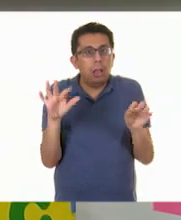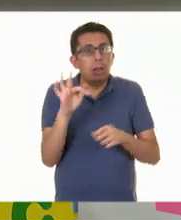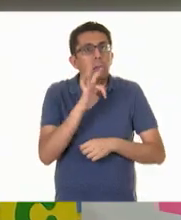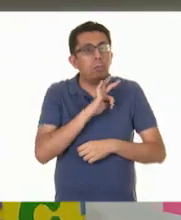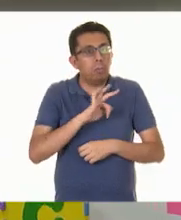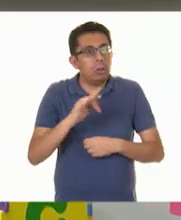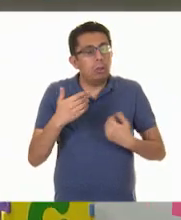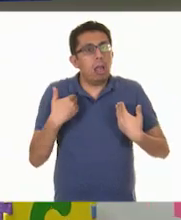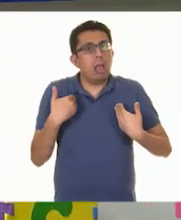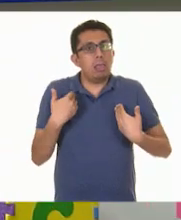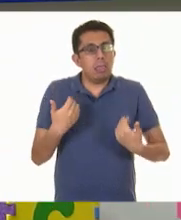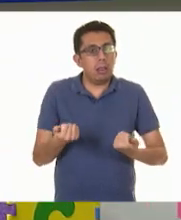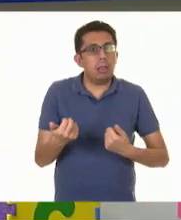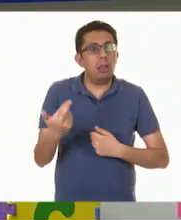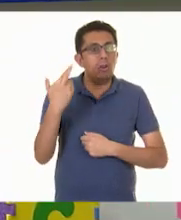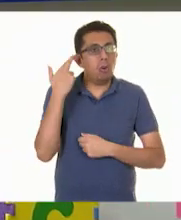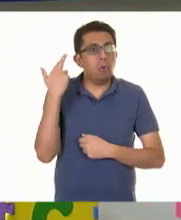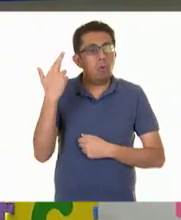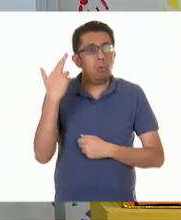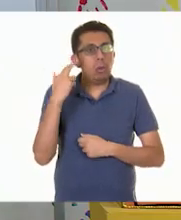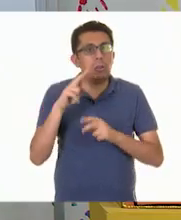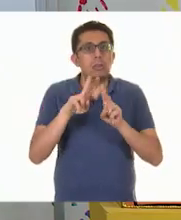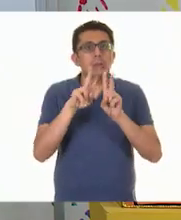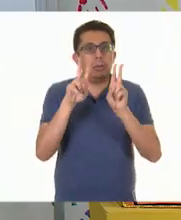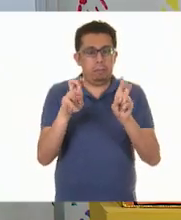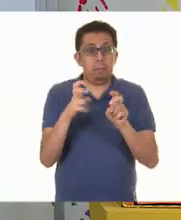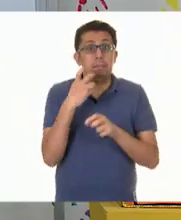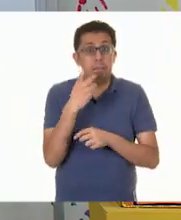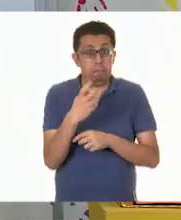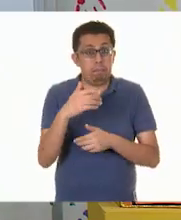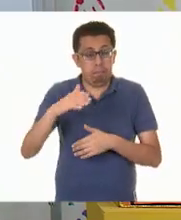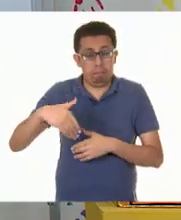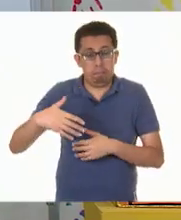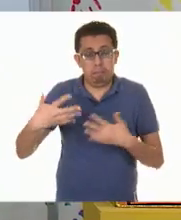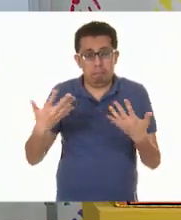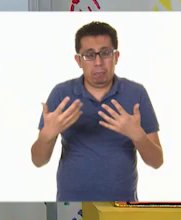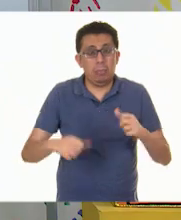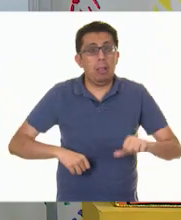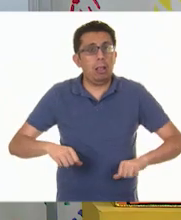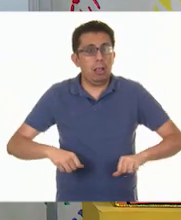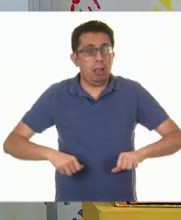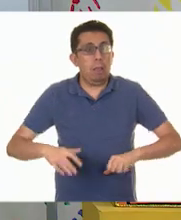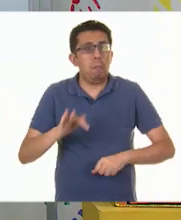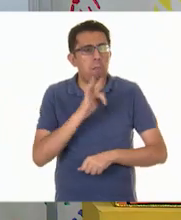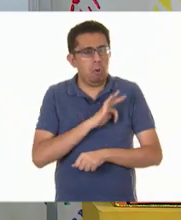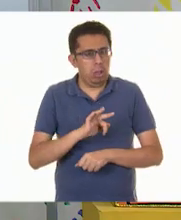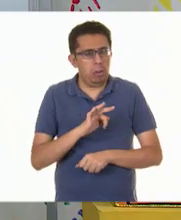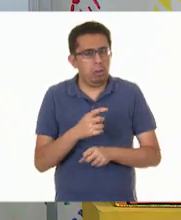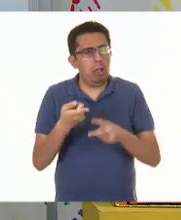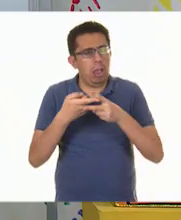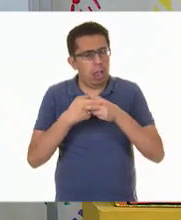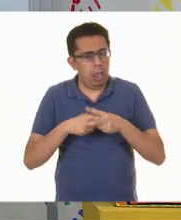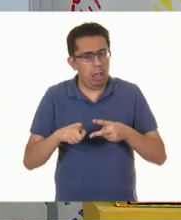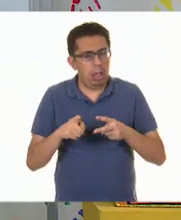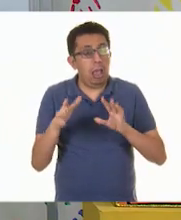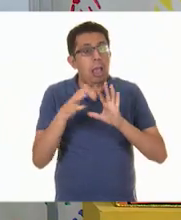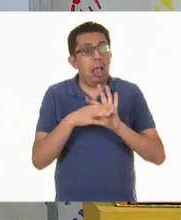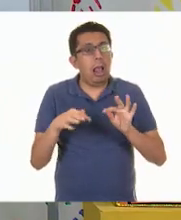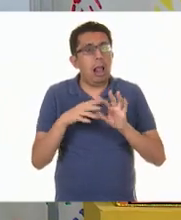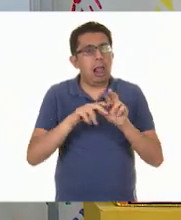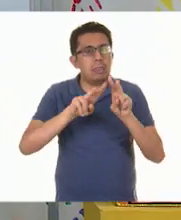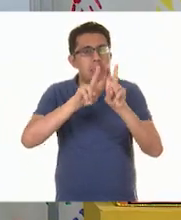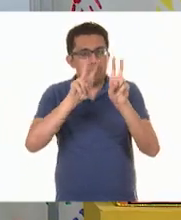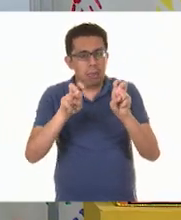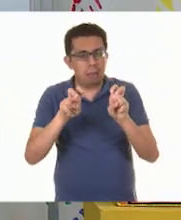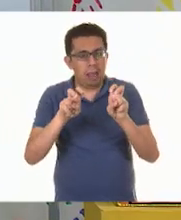acerca de cómo funciona el sonido. Y con este experimento que acabamos de hacer, podemos empezar a platicar un poquito de los teléfonos,